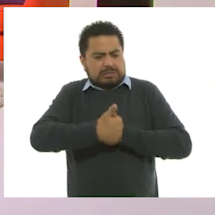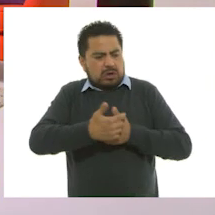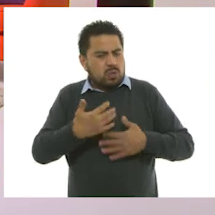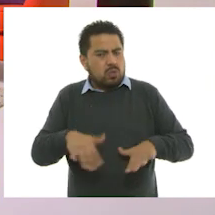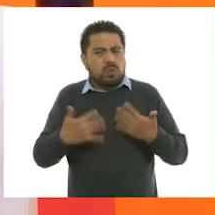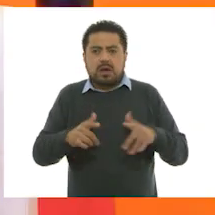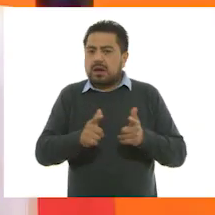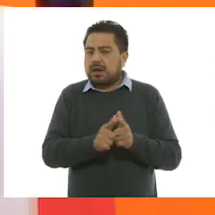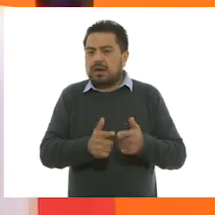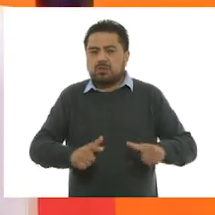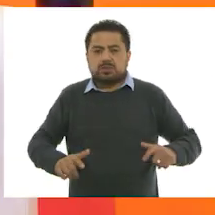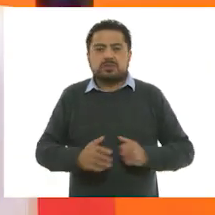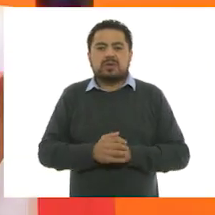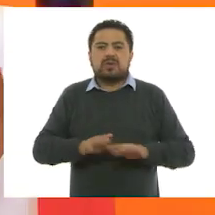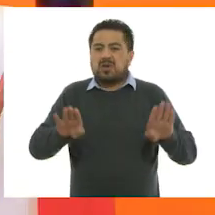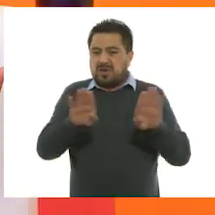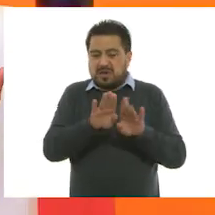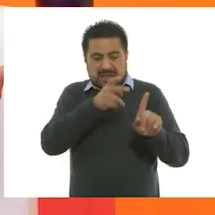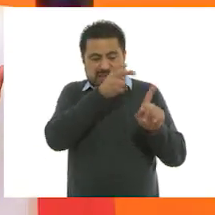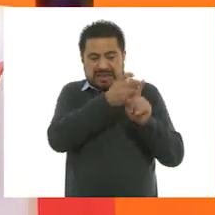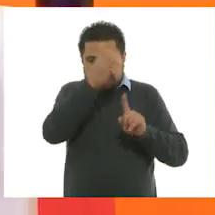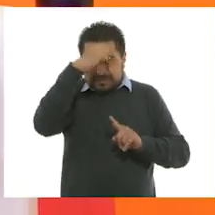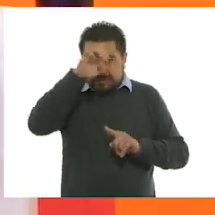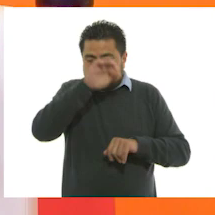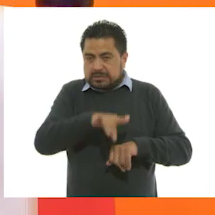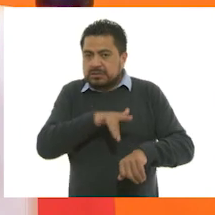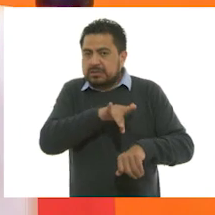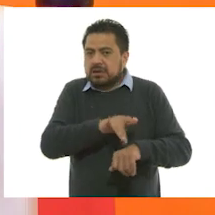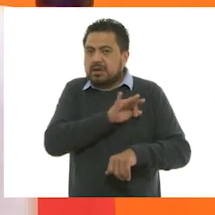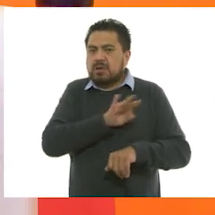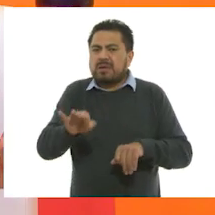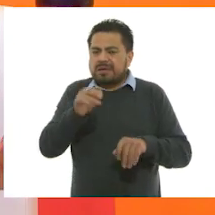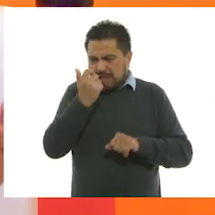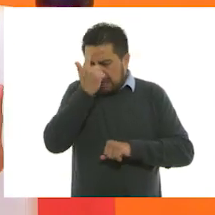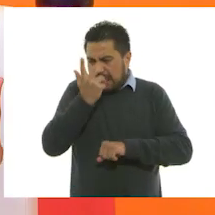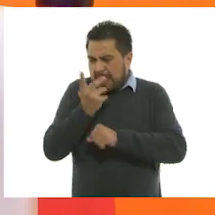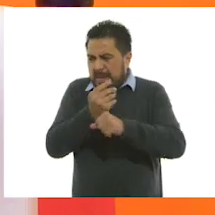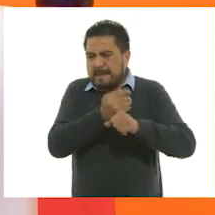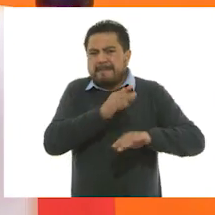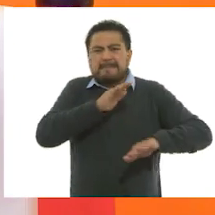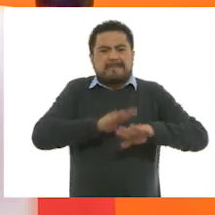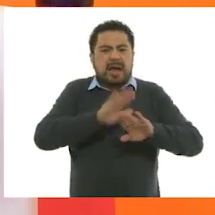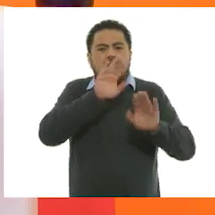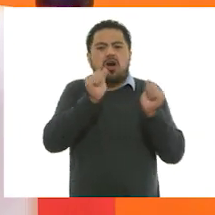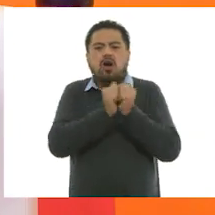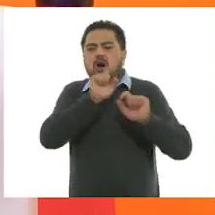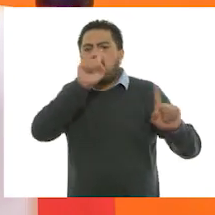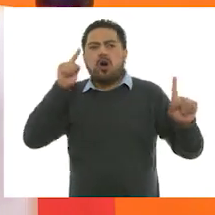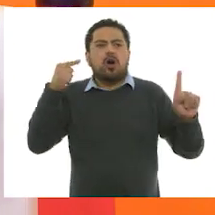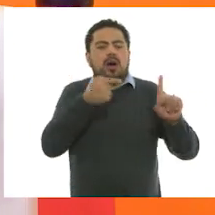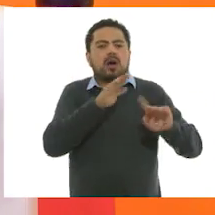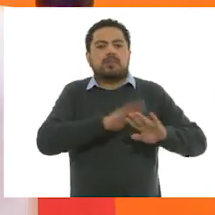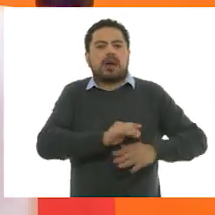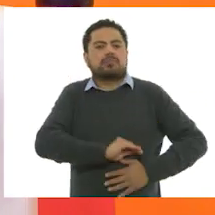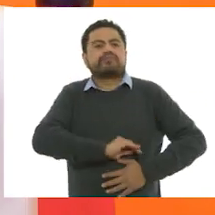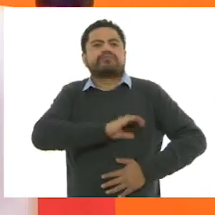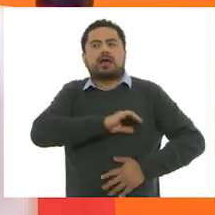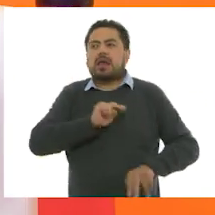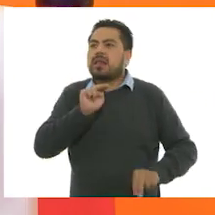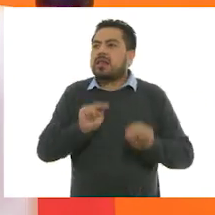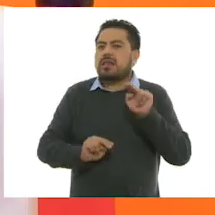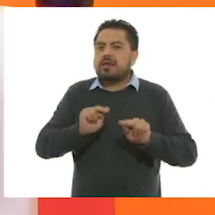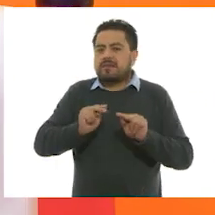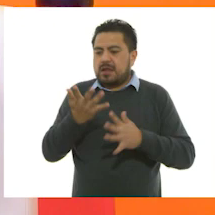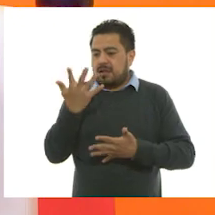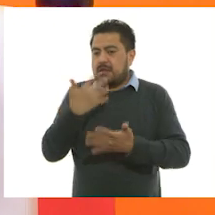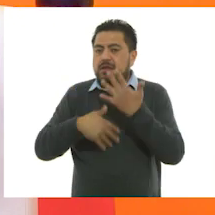lingüística. Y como esta experiencia se pueden diseñar muchas más con el propósito de ir enriqueciendo el nivel de lengua